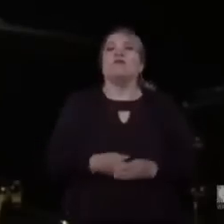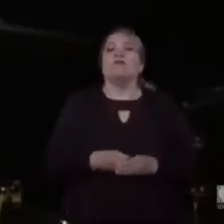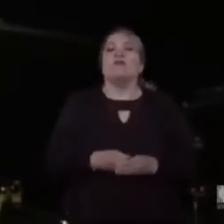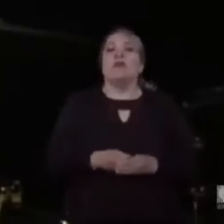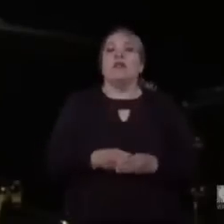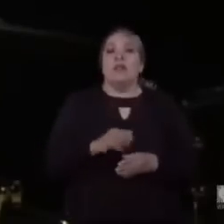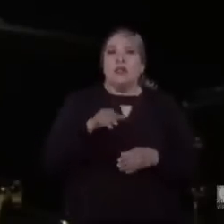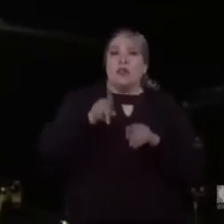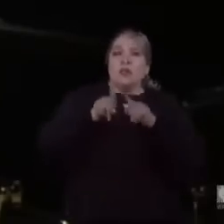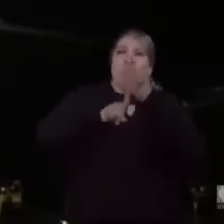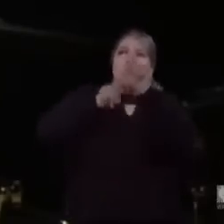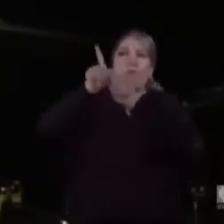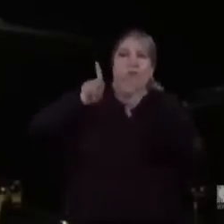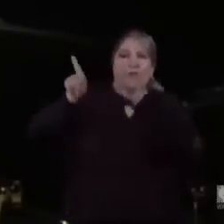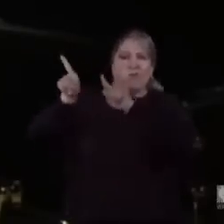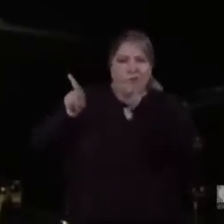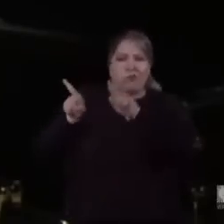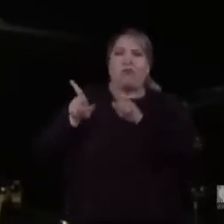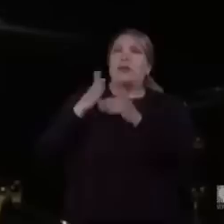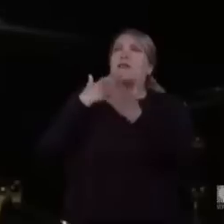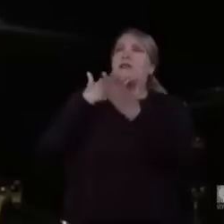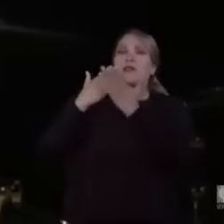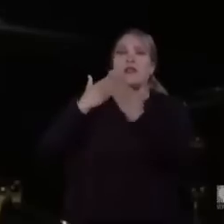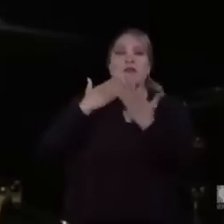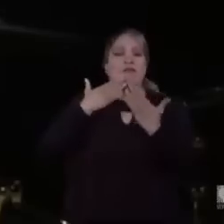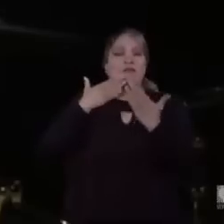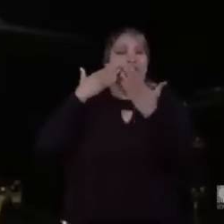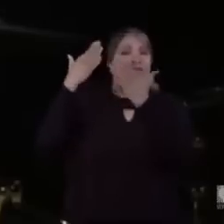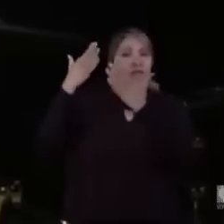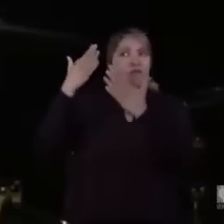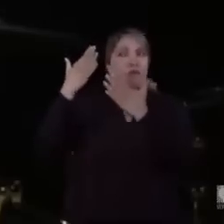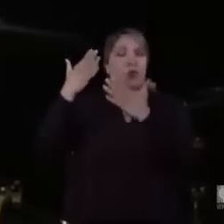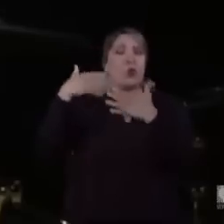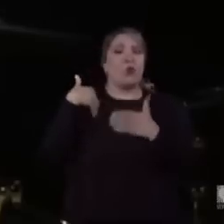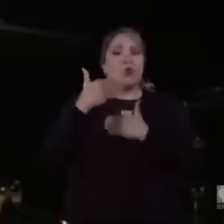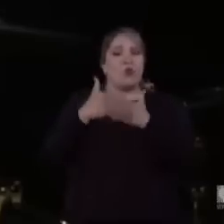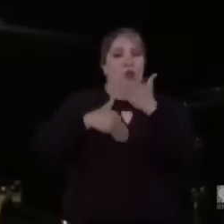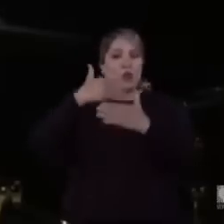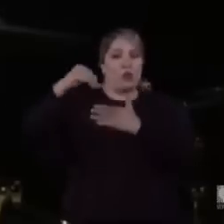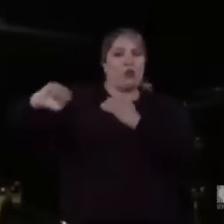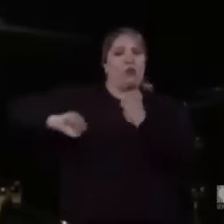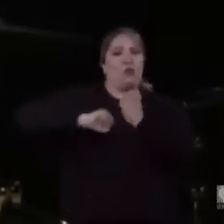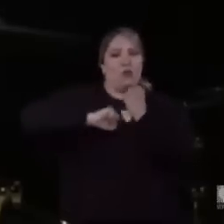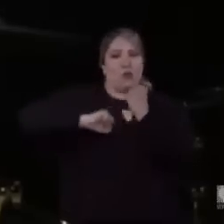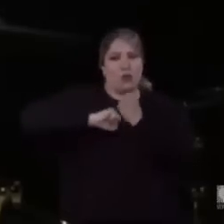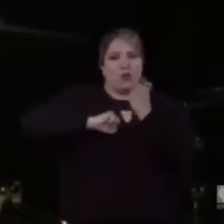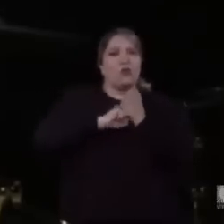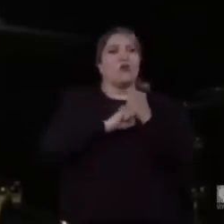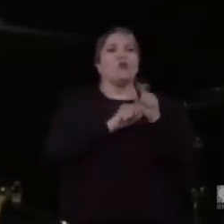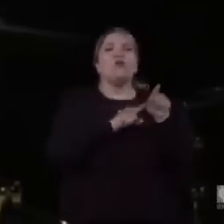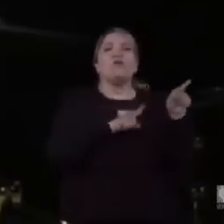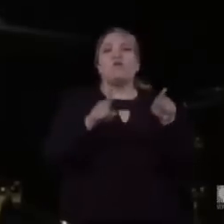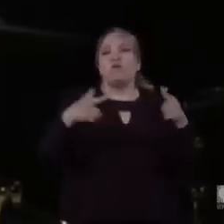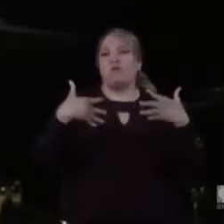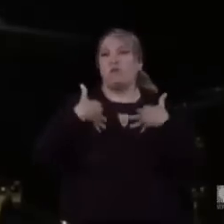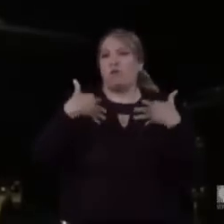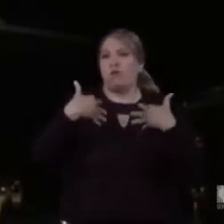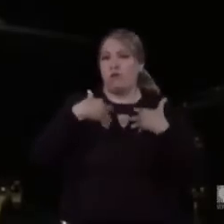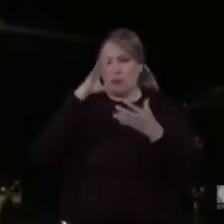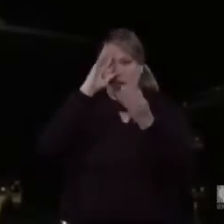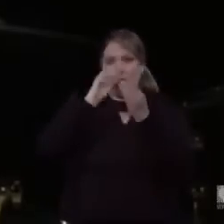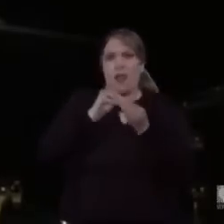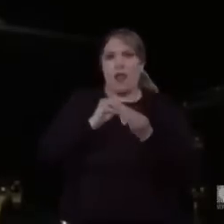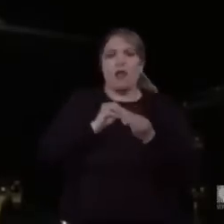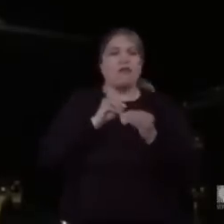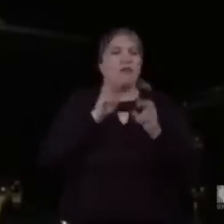A las naciones amigas, a quienes agradecemos la compañía en la solidaridad con las víctimas y en la